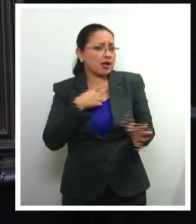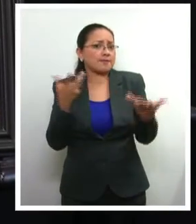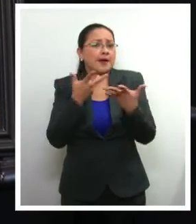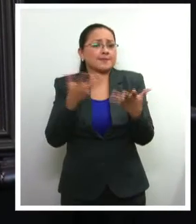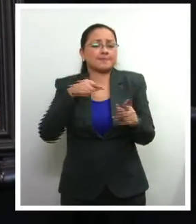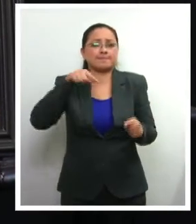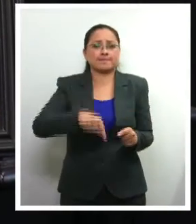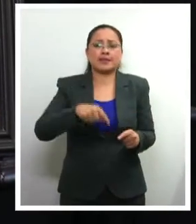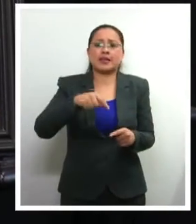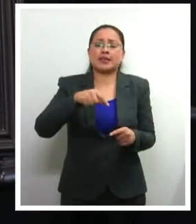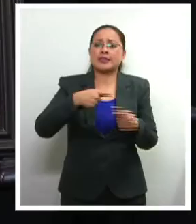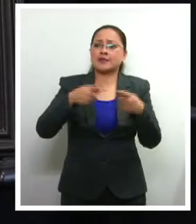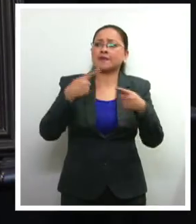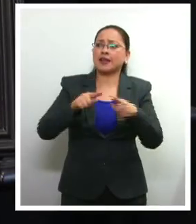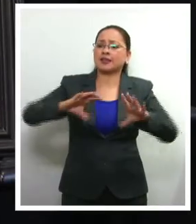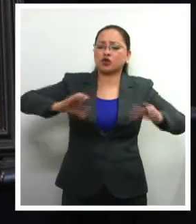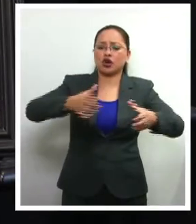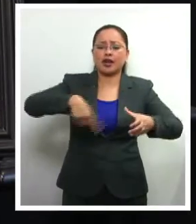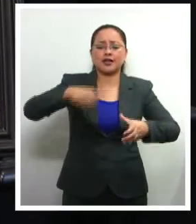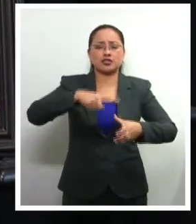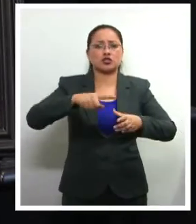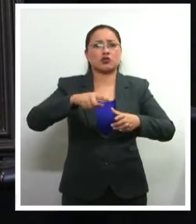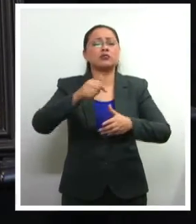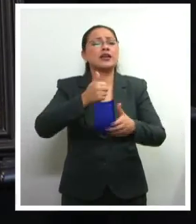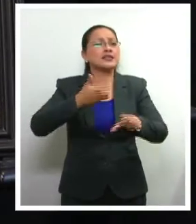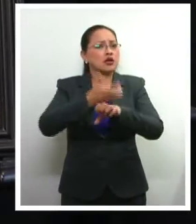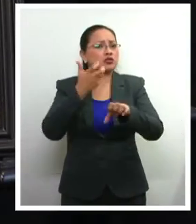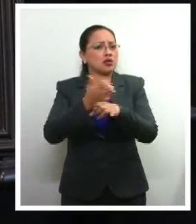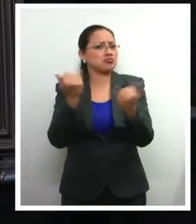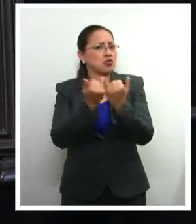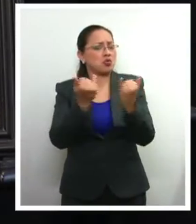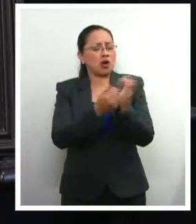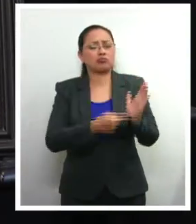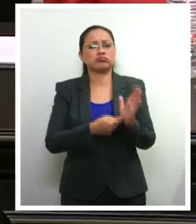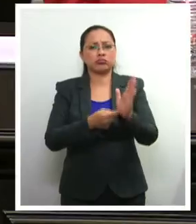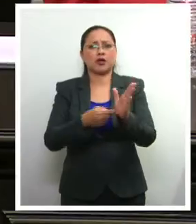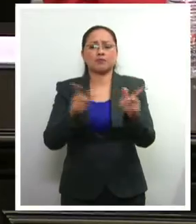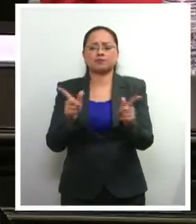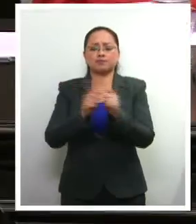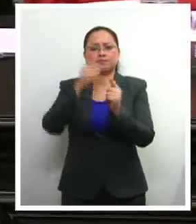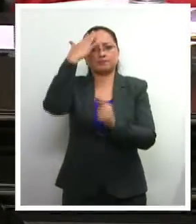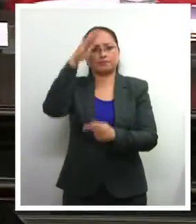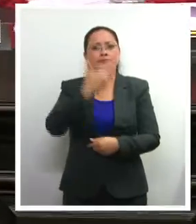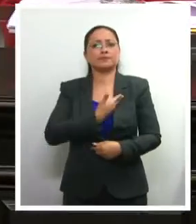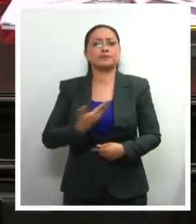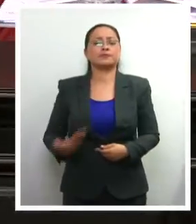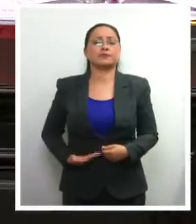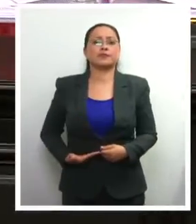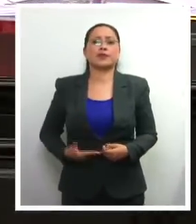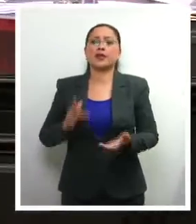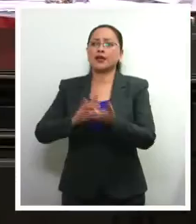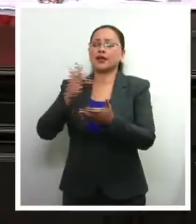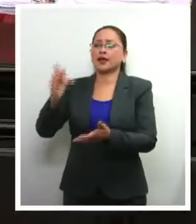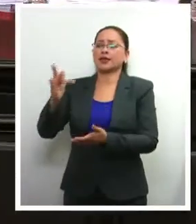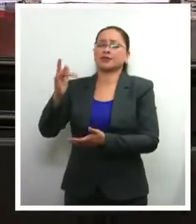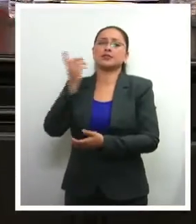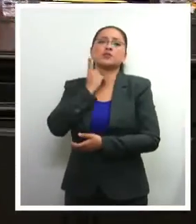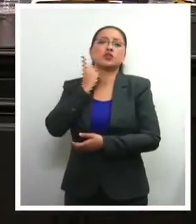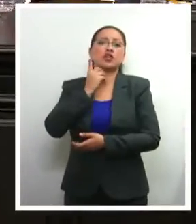funcionar todos los parlamentos en el resto de las entidades federativas. Es cuanto, señor presidente. Muchas gracias, diputado Ríos